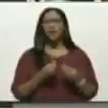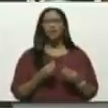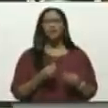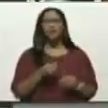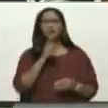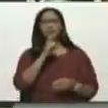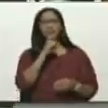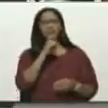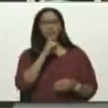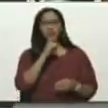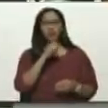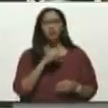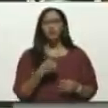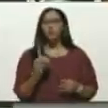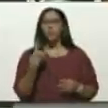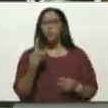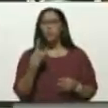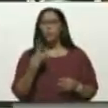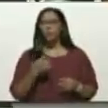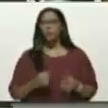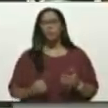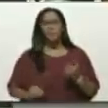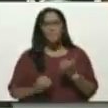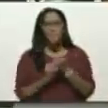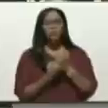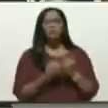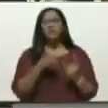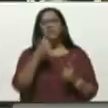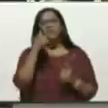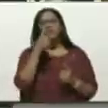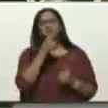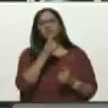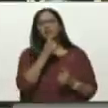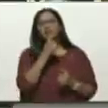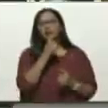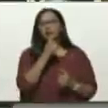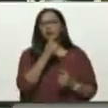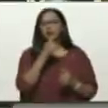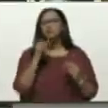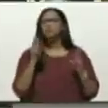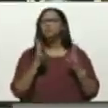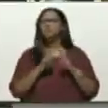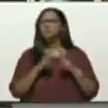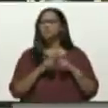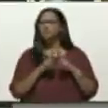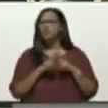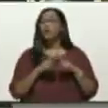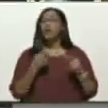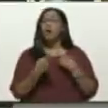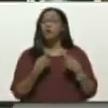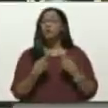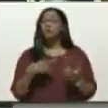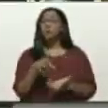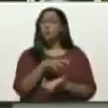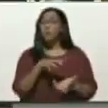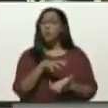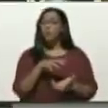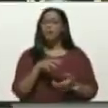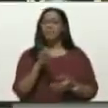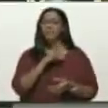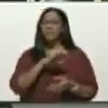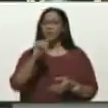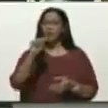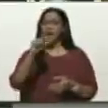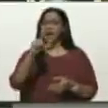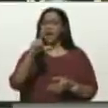es donde uno pulsa quién es quién, cuando las cosas se pusieron duras, el señor Alexa fue uno de